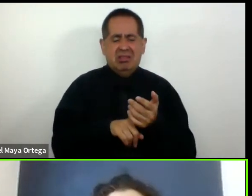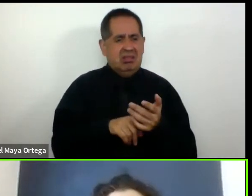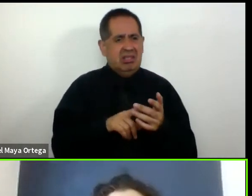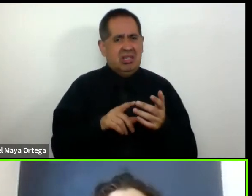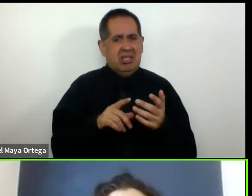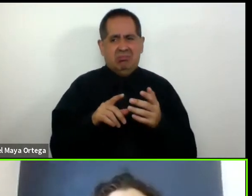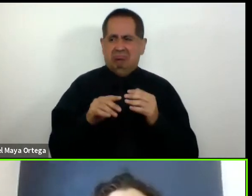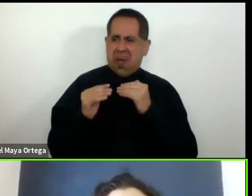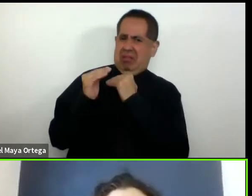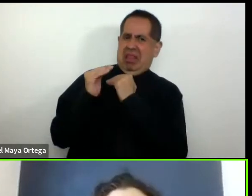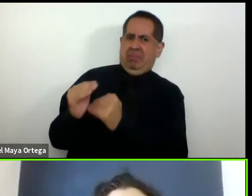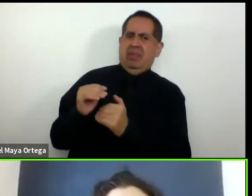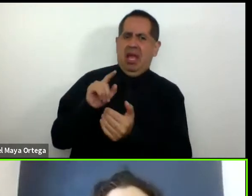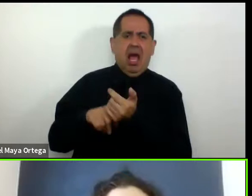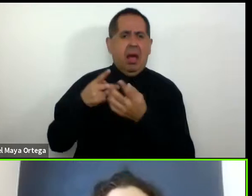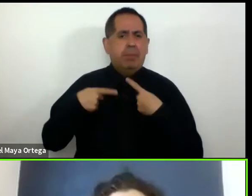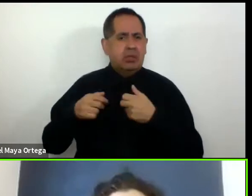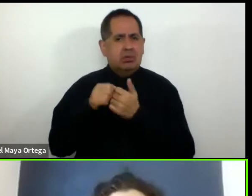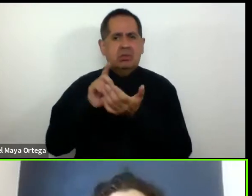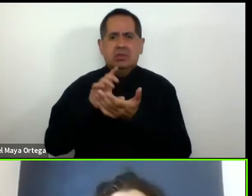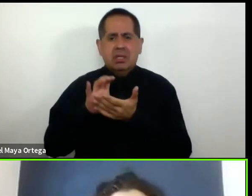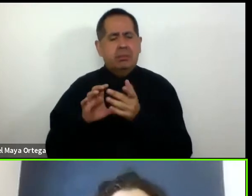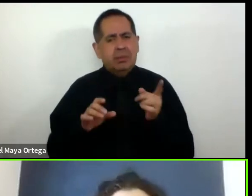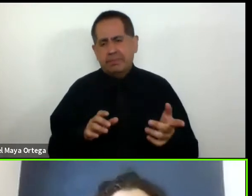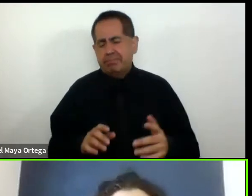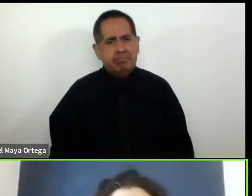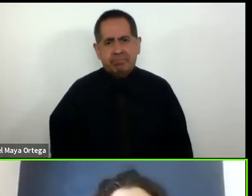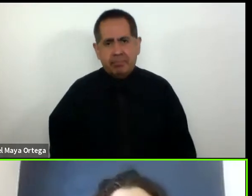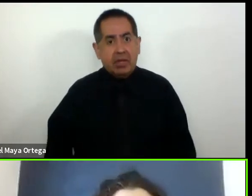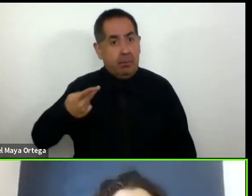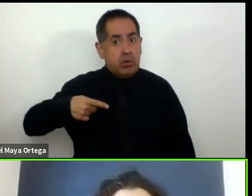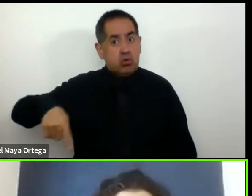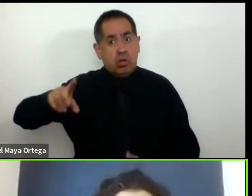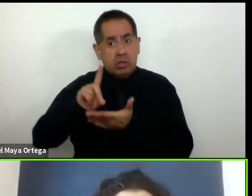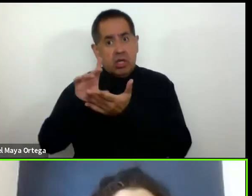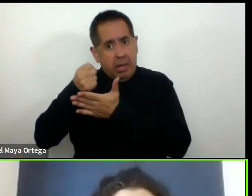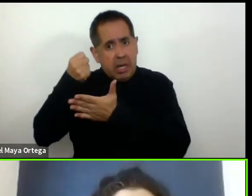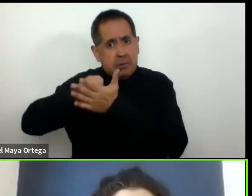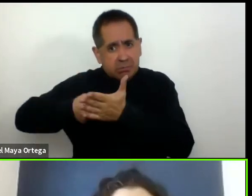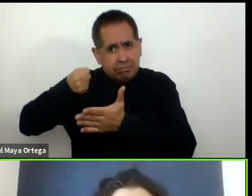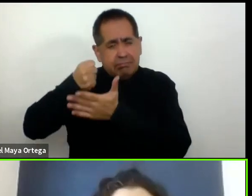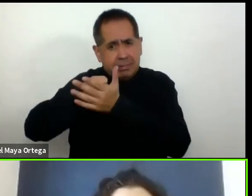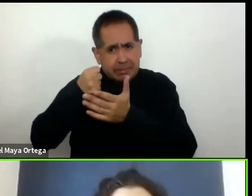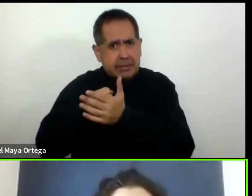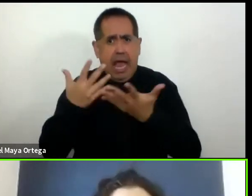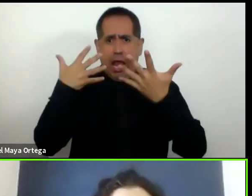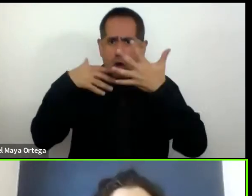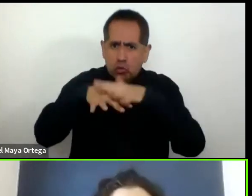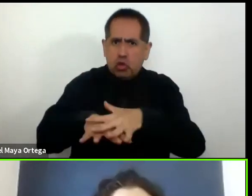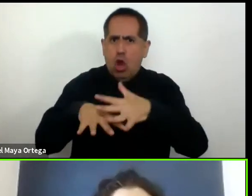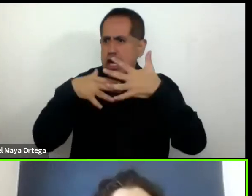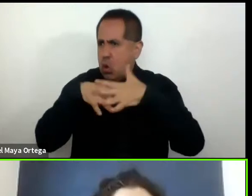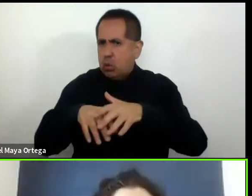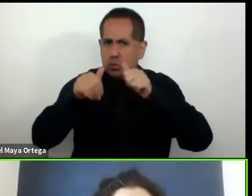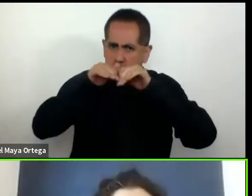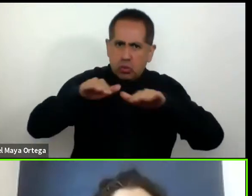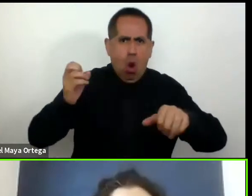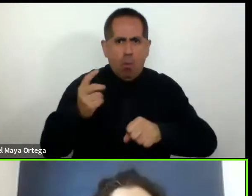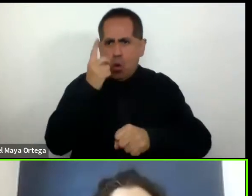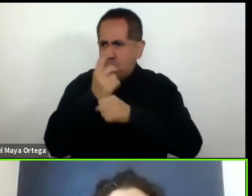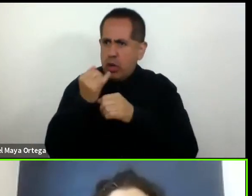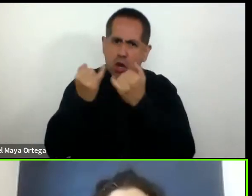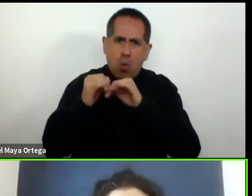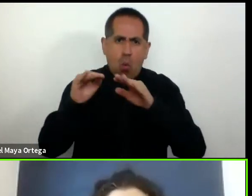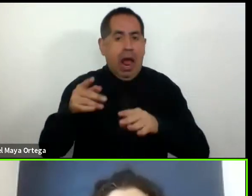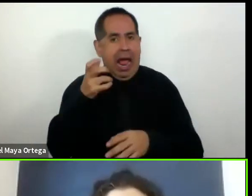especializado para las personas con discapacidad. Es decir, creo que la lucha de las personas con discapacidad ha sido siempre la inclusión y la igualdad de oportunidades, y a través de esa lucha se crea la